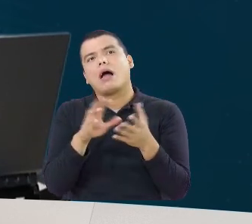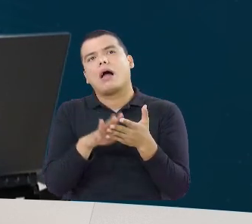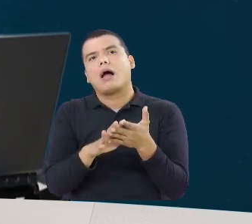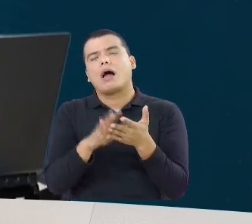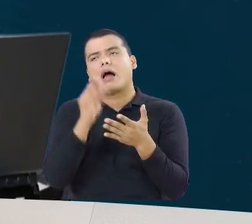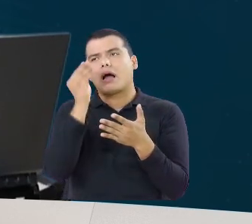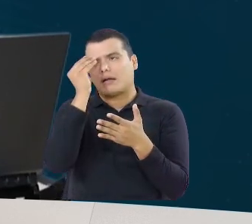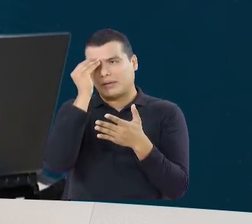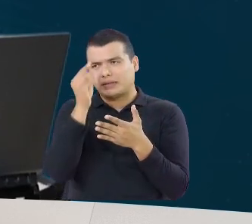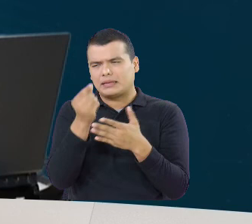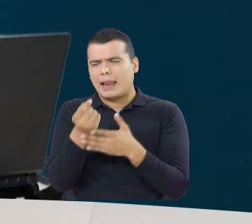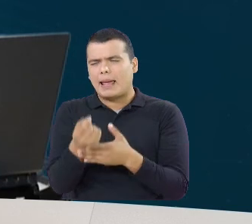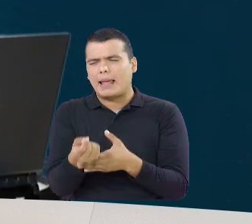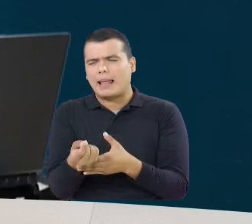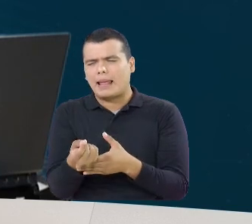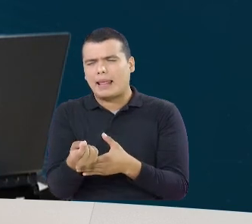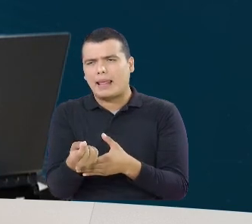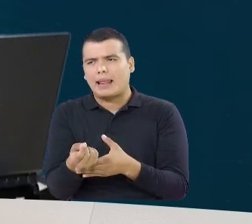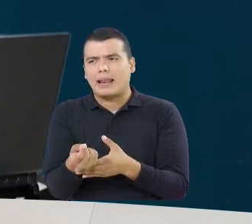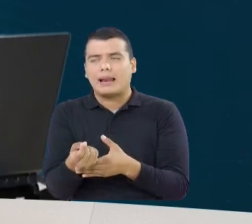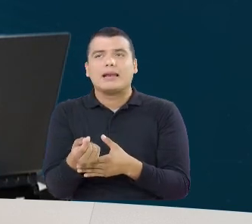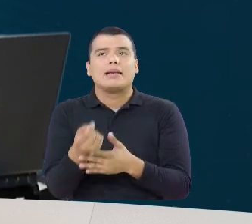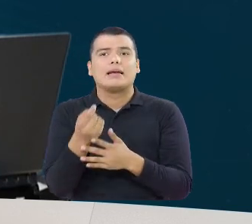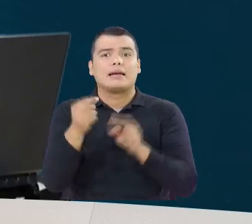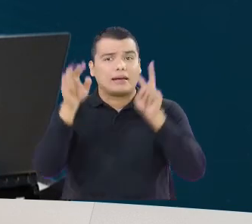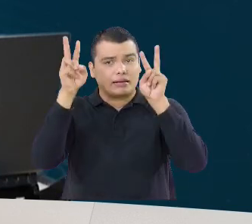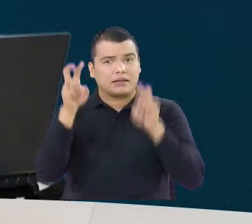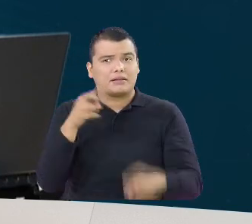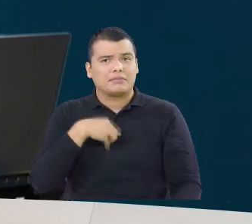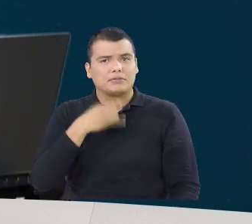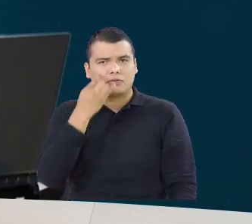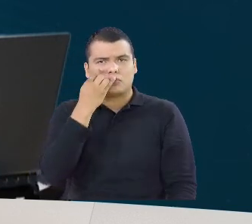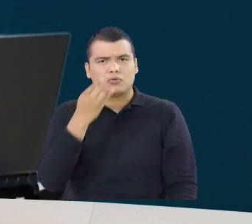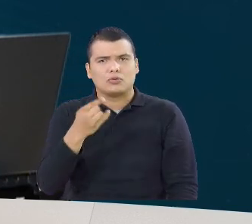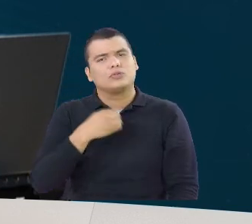de la robótica. Me surgió la inquietud y entonces me metí a